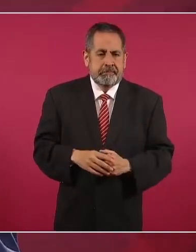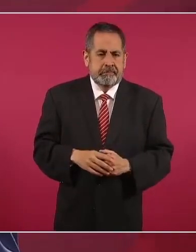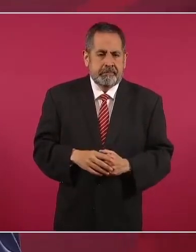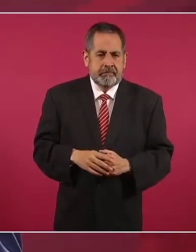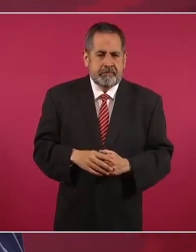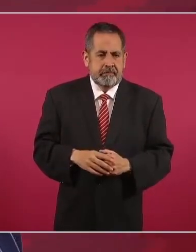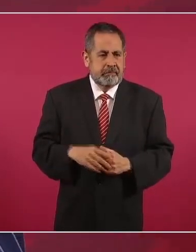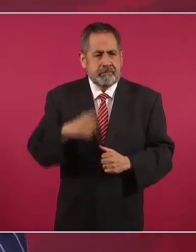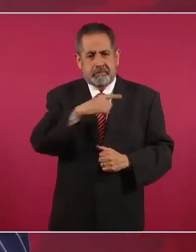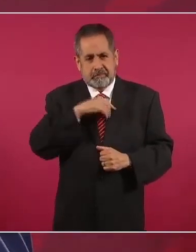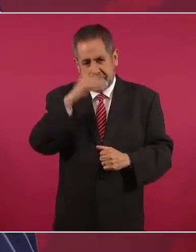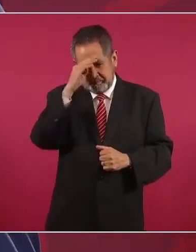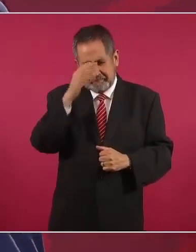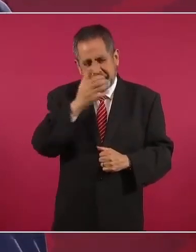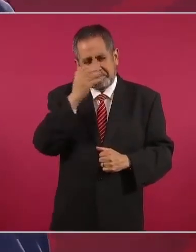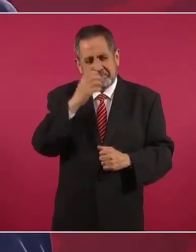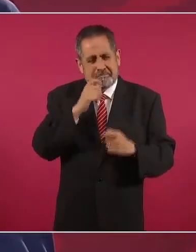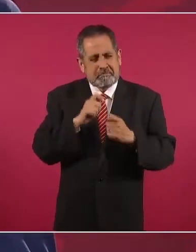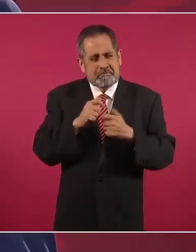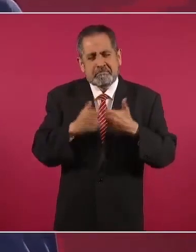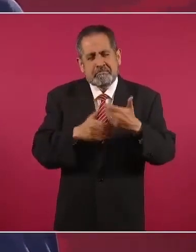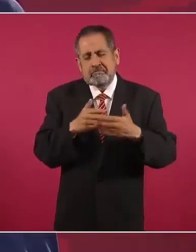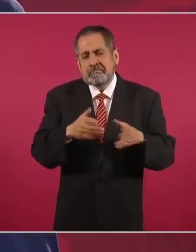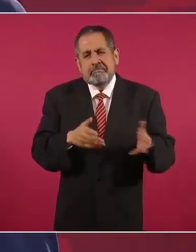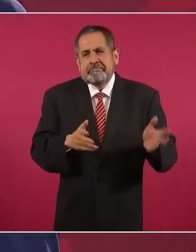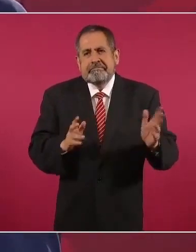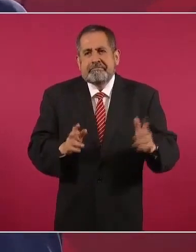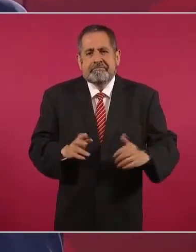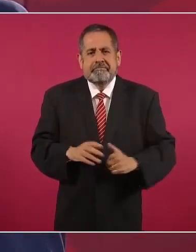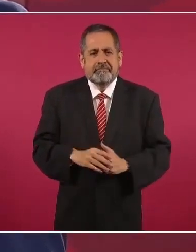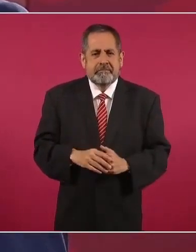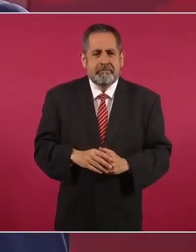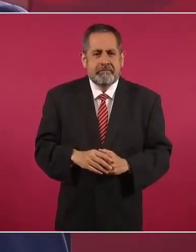en su pensamiento conservador.